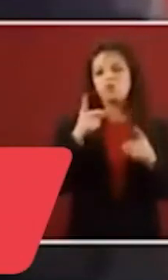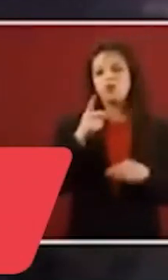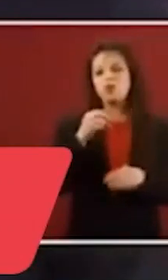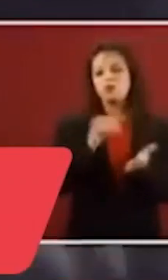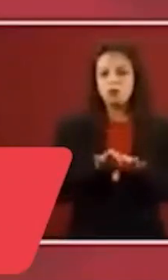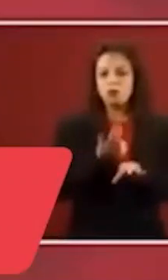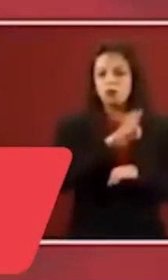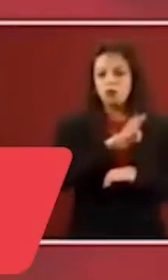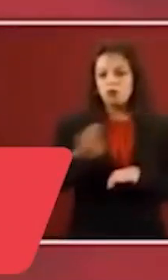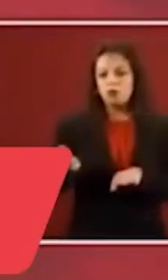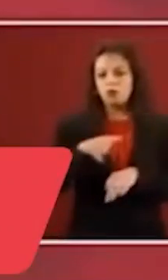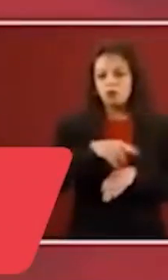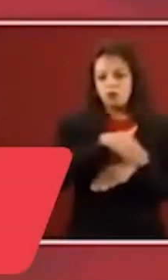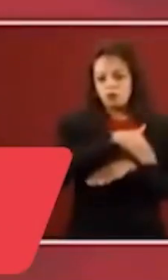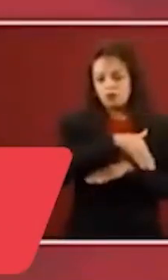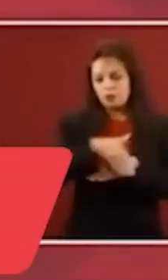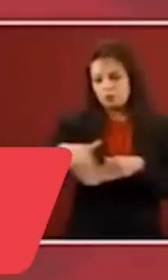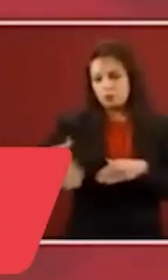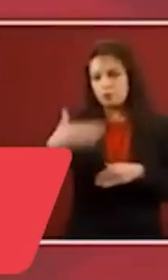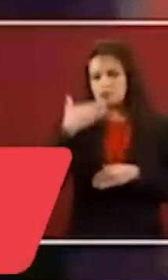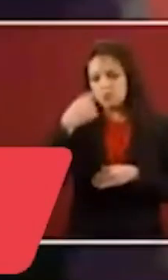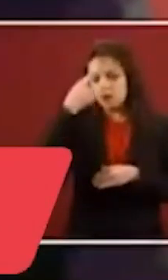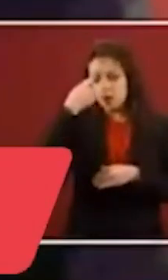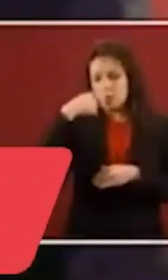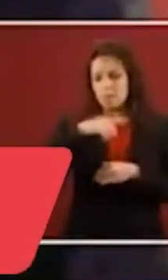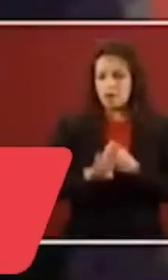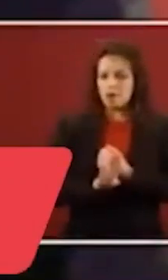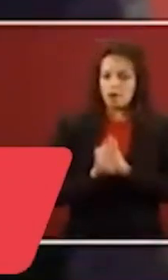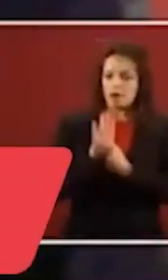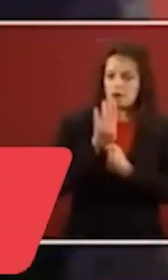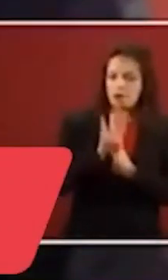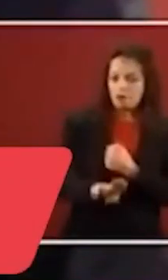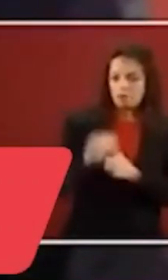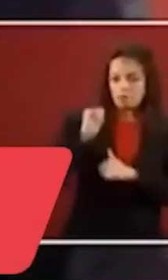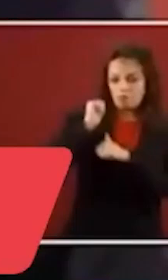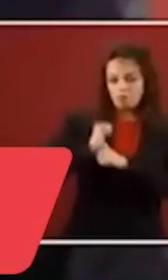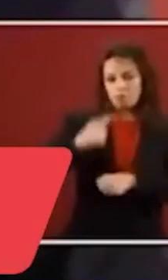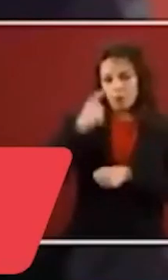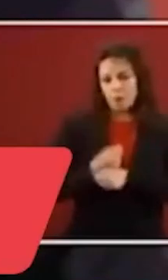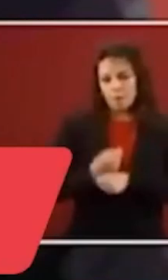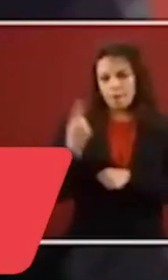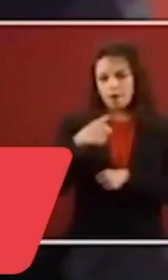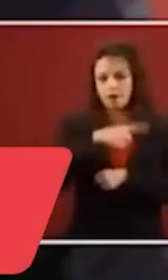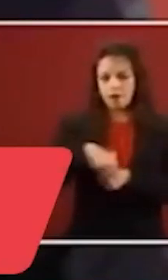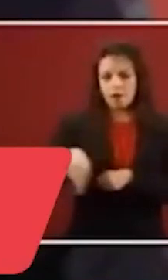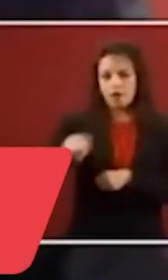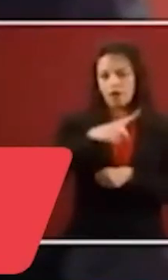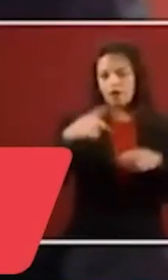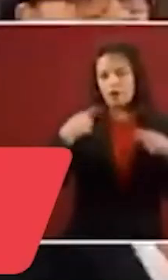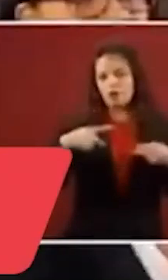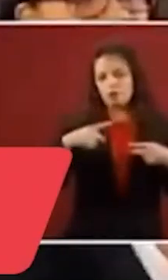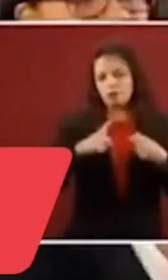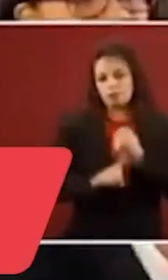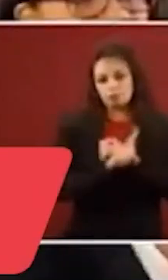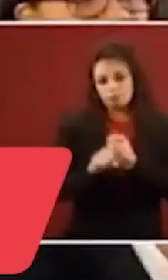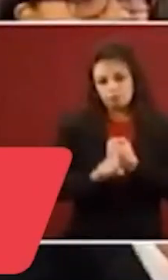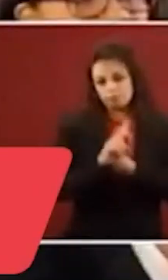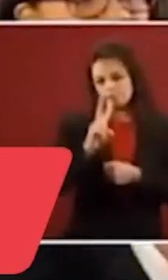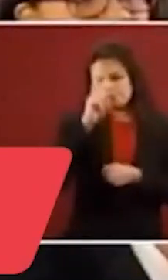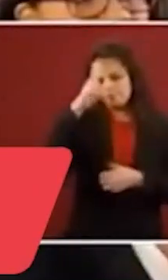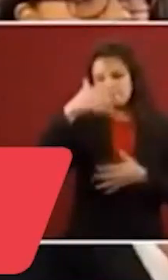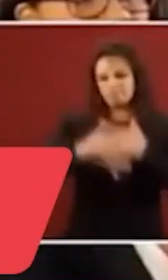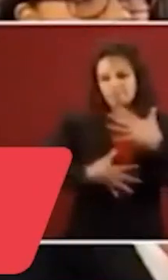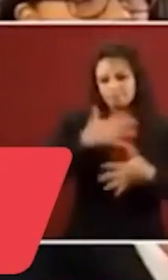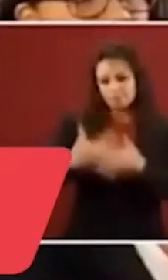una guerra, hay un genocidio contra un pueblo que tiene el derecho de vivir en su tierra, que se